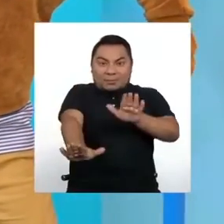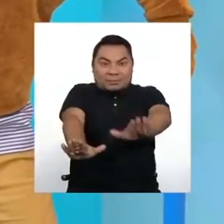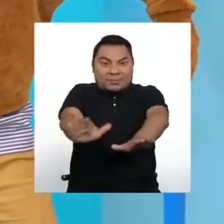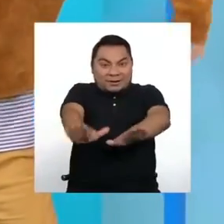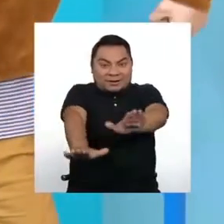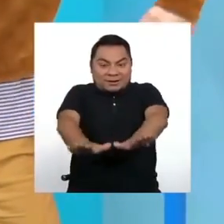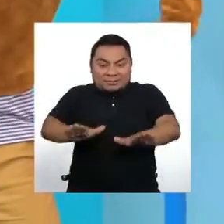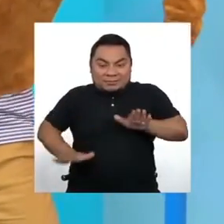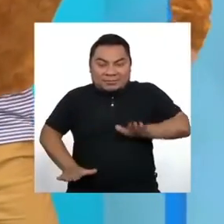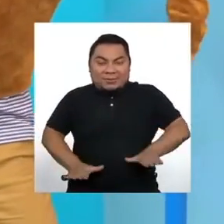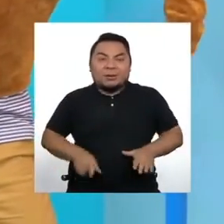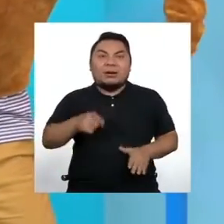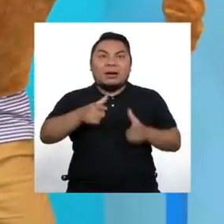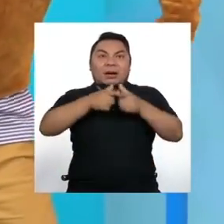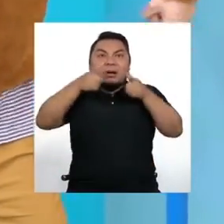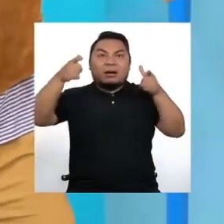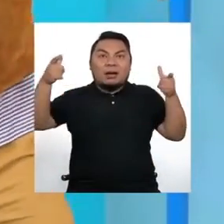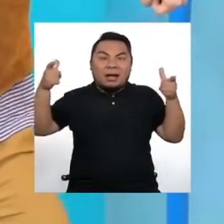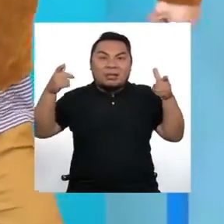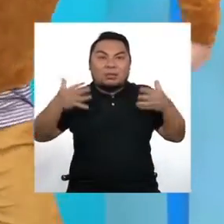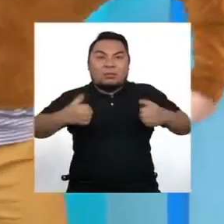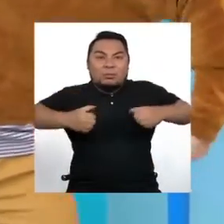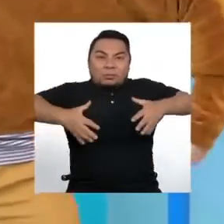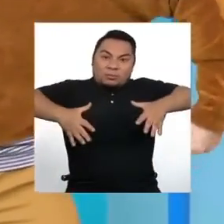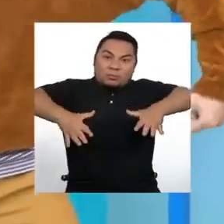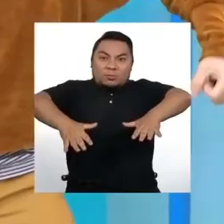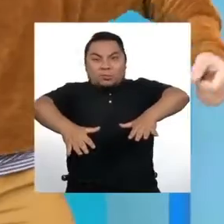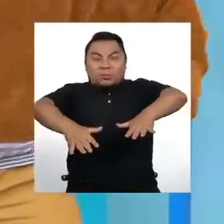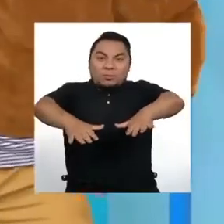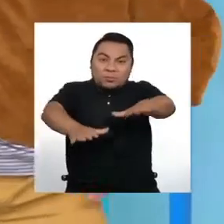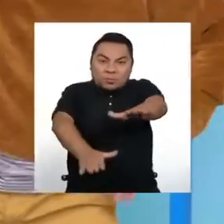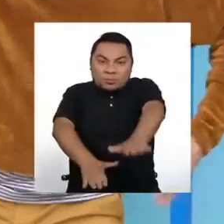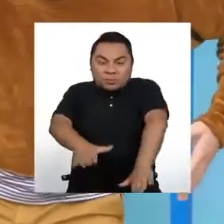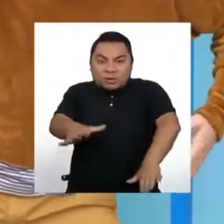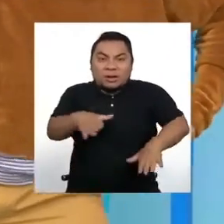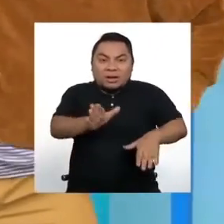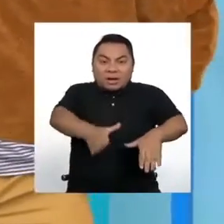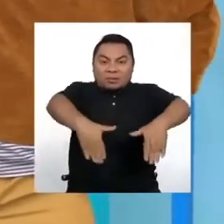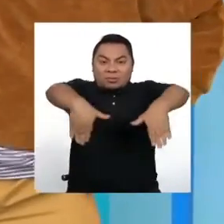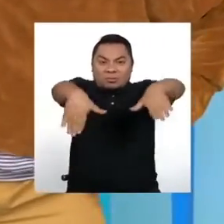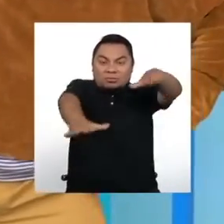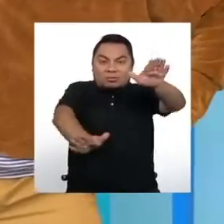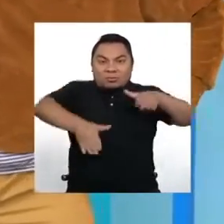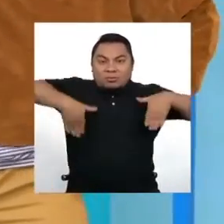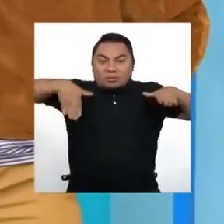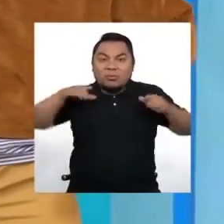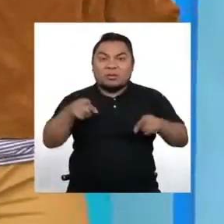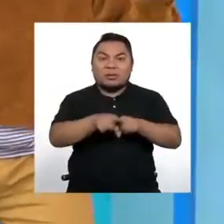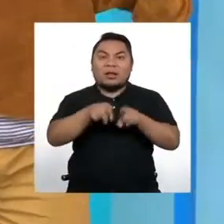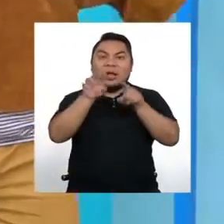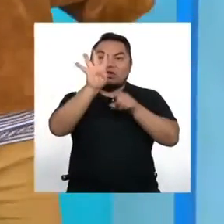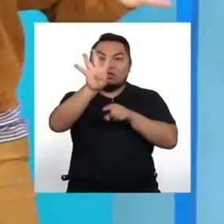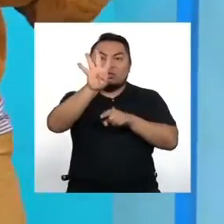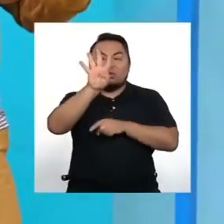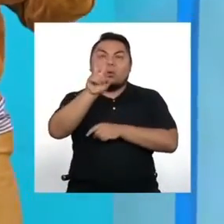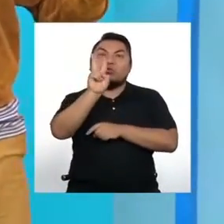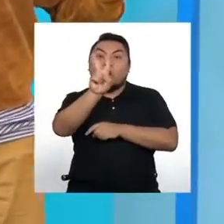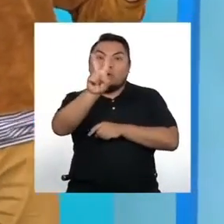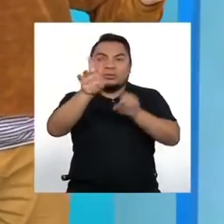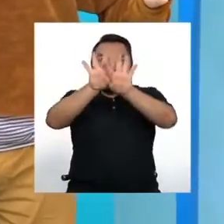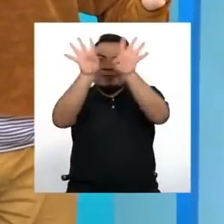Si se incomoda con la textura de algún juguete, retire el juguete e intenta con uno diferente.